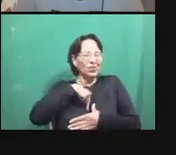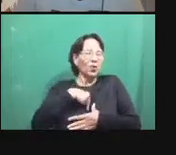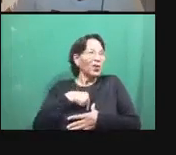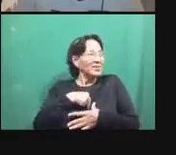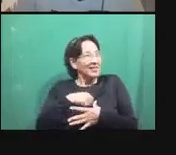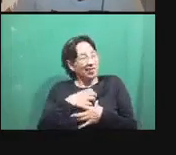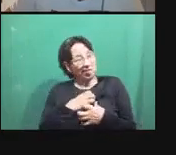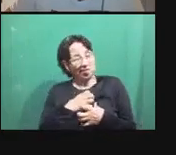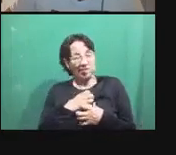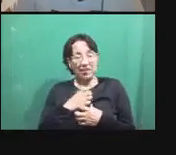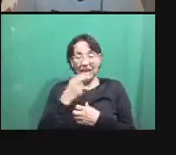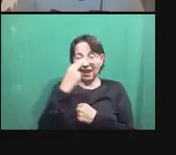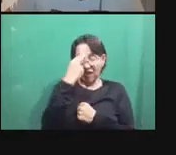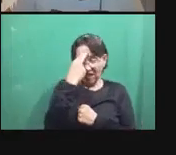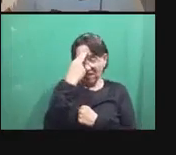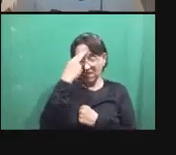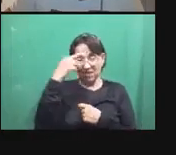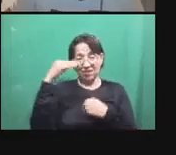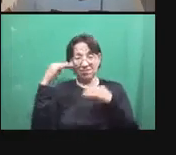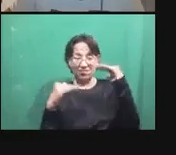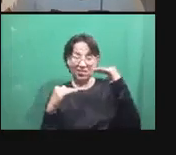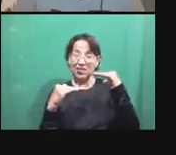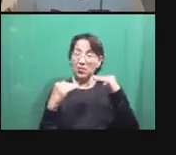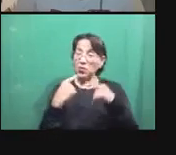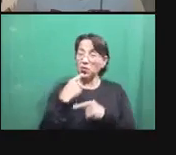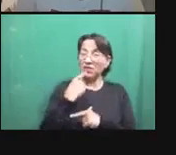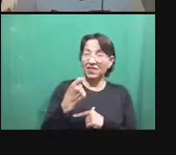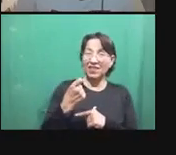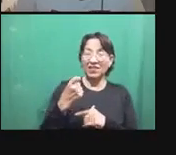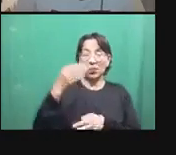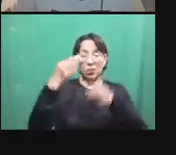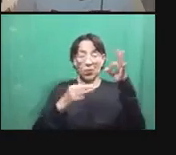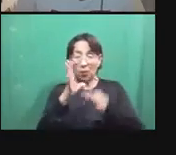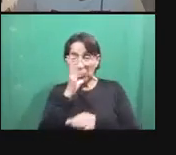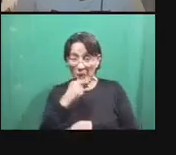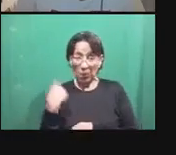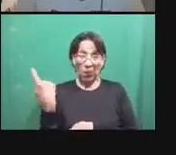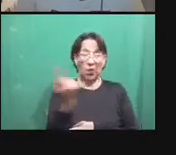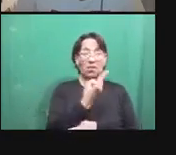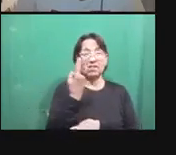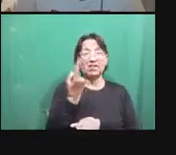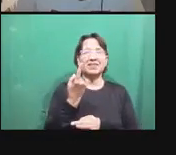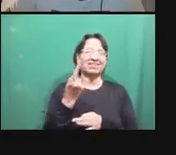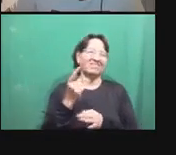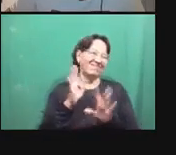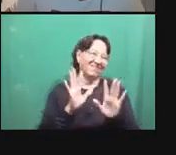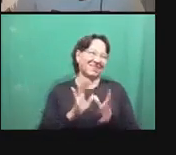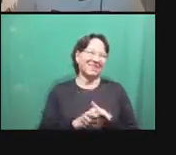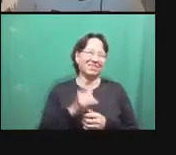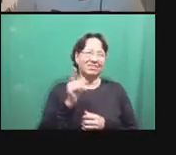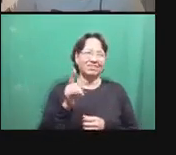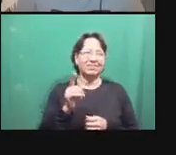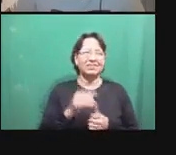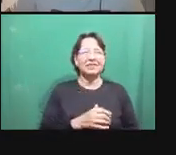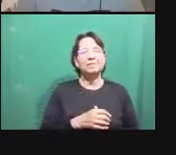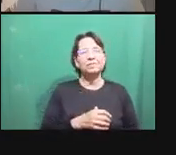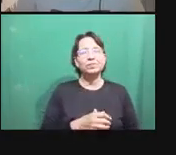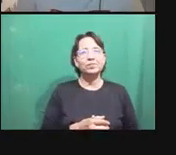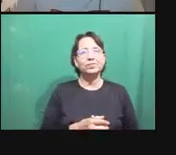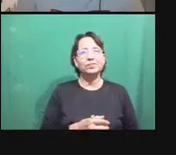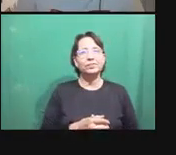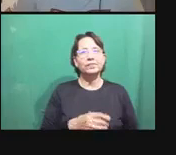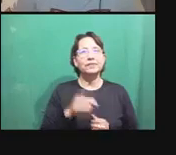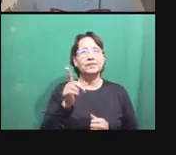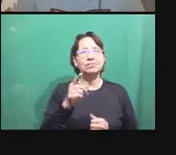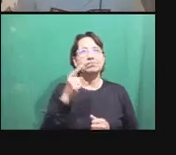por injusticias, desigualdad y problemáticas que sufren comunidades marginadas. Eso también incluye, pues, creo que